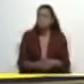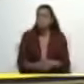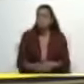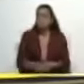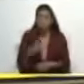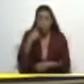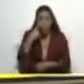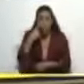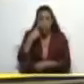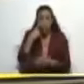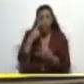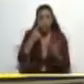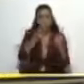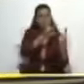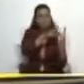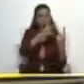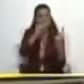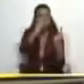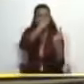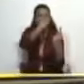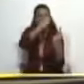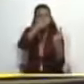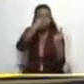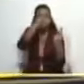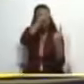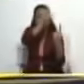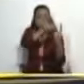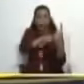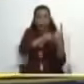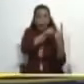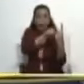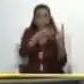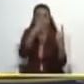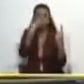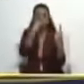y se corrompan a un nivel nunca antes visto.